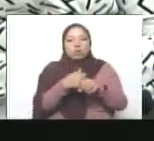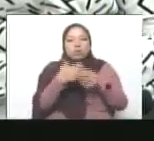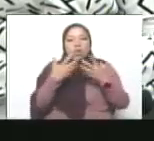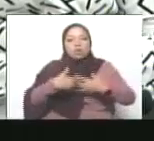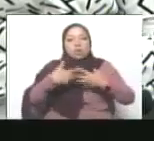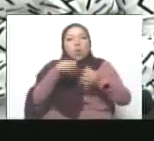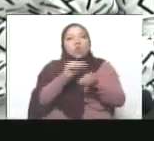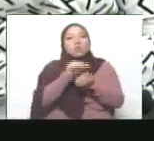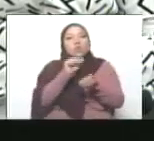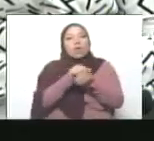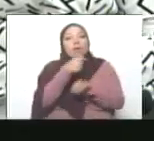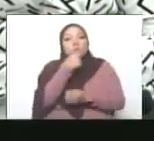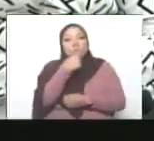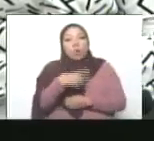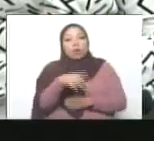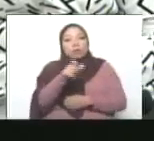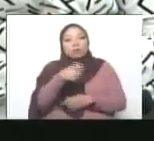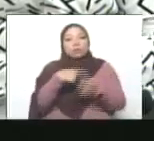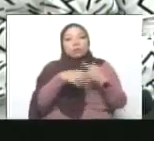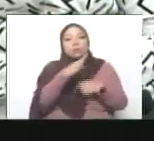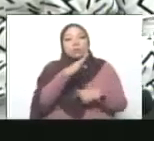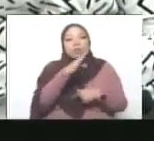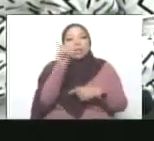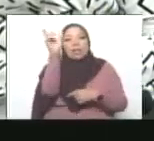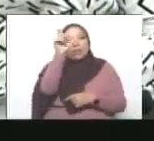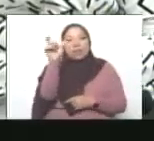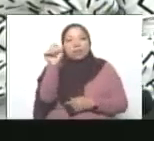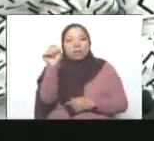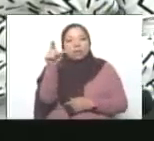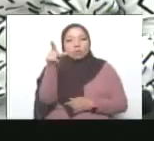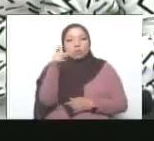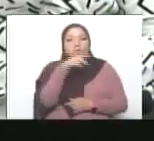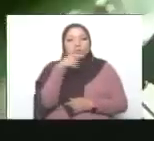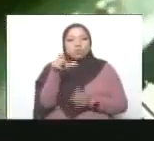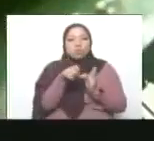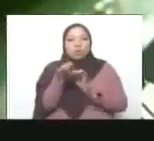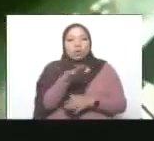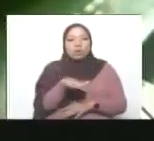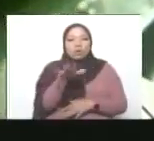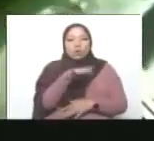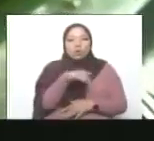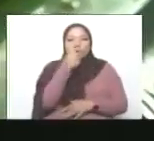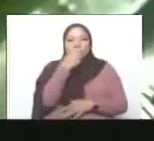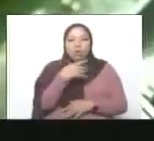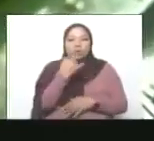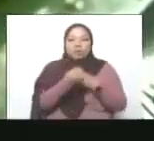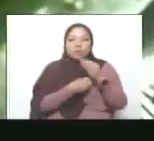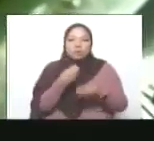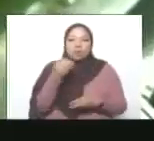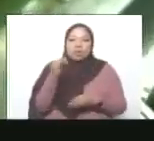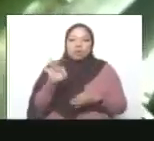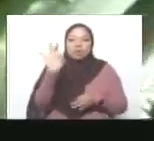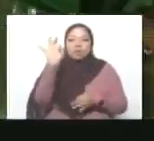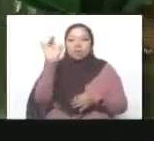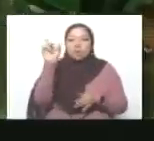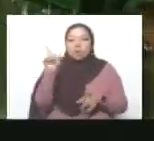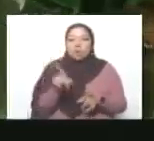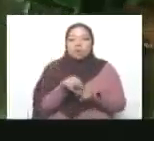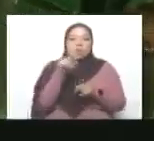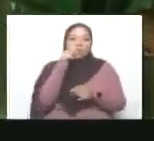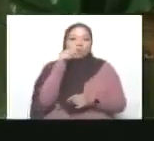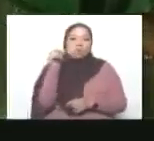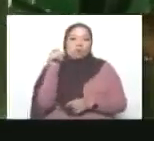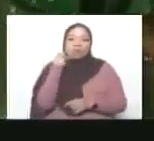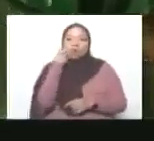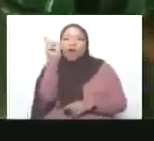Tostadura y lo llevó hasta Italia. Melón eucalipto, prugnigiale, arancia,